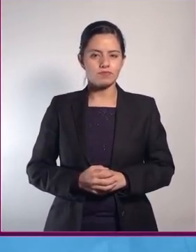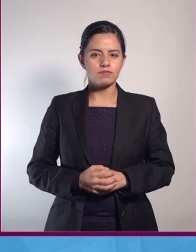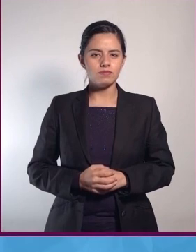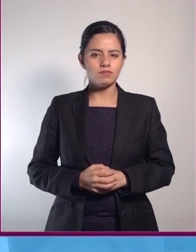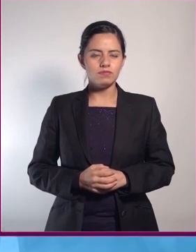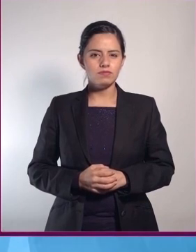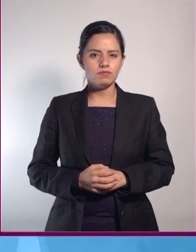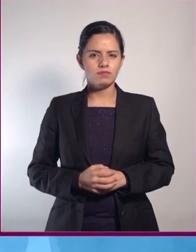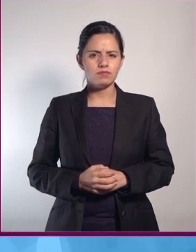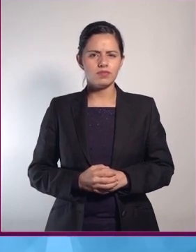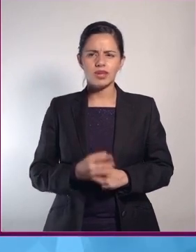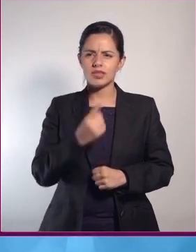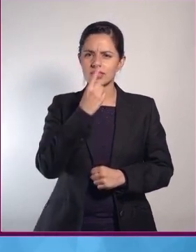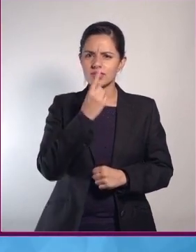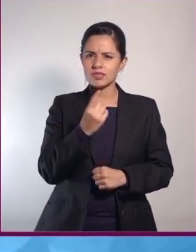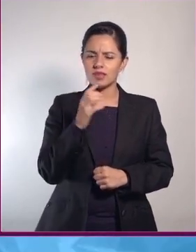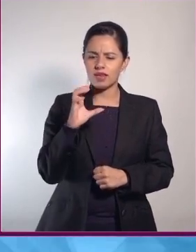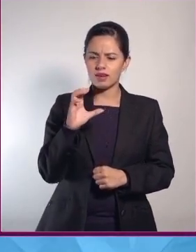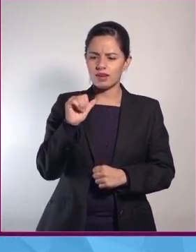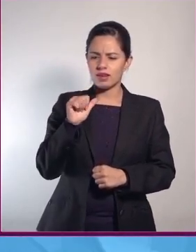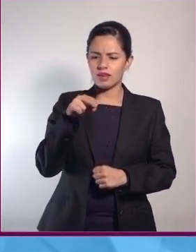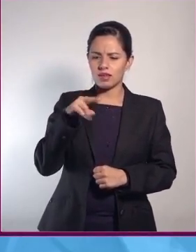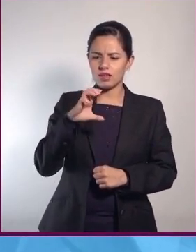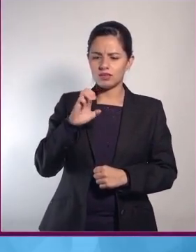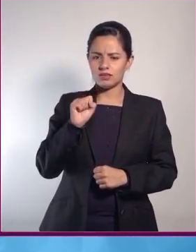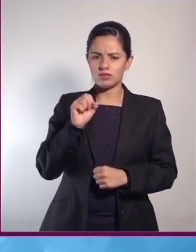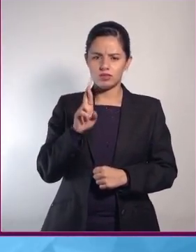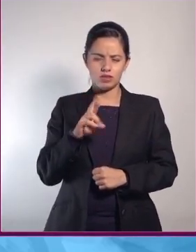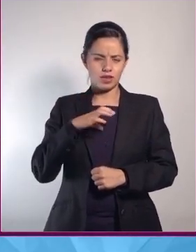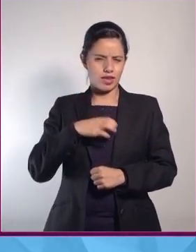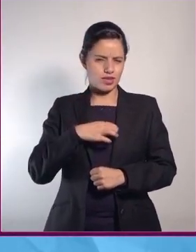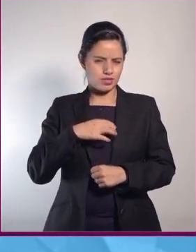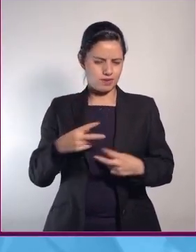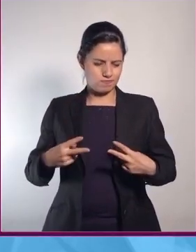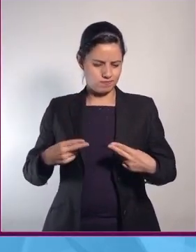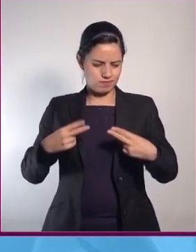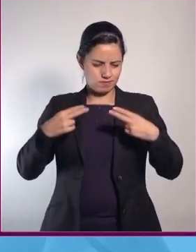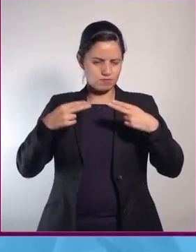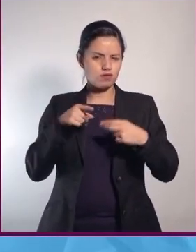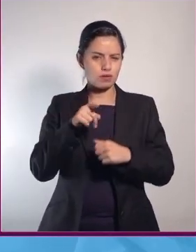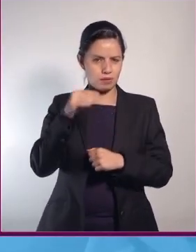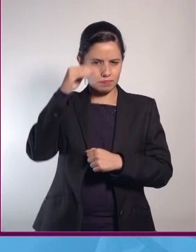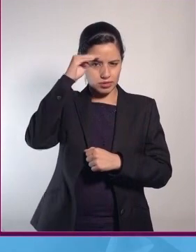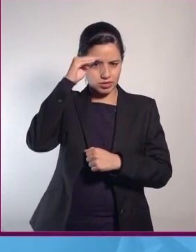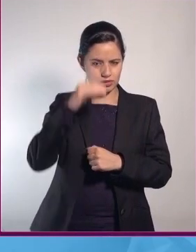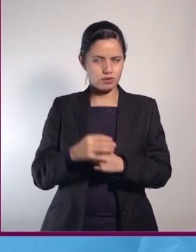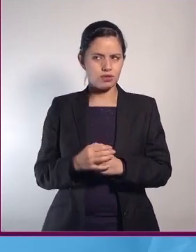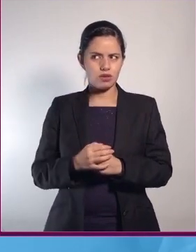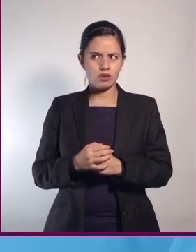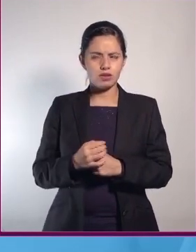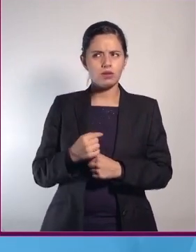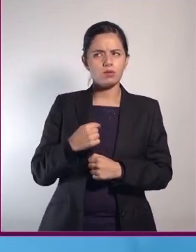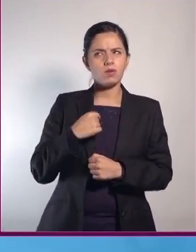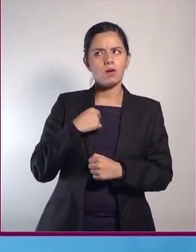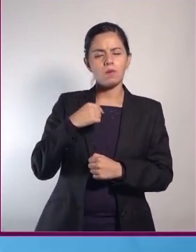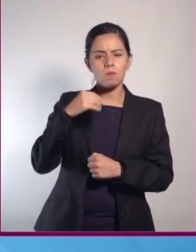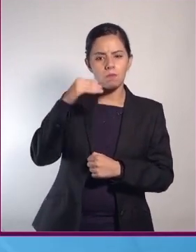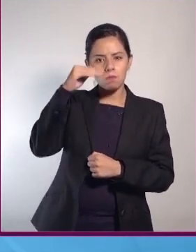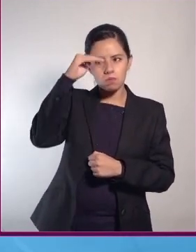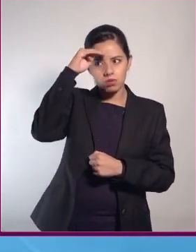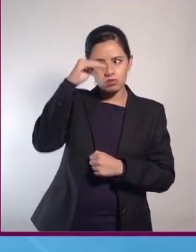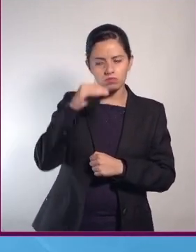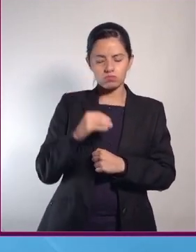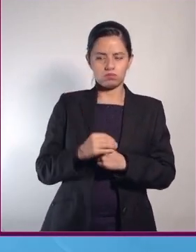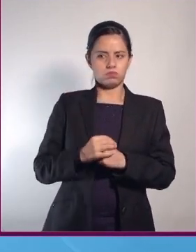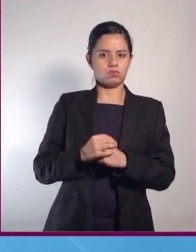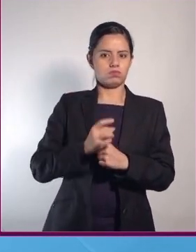Cuando te dicen cáncer, ¿en qué piensas? Cuando mencionan esta palabra, inmediatamente entramos en